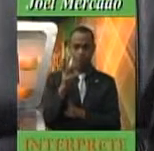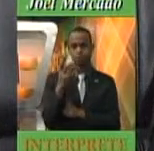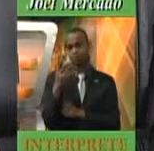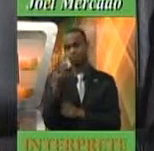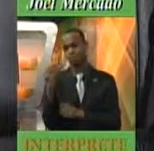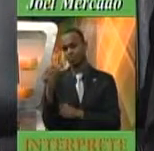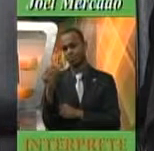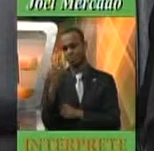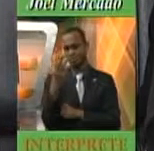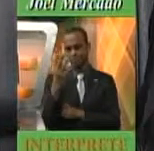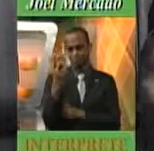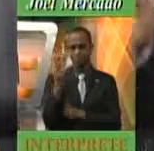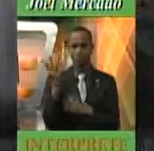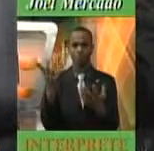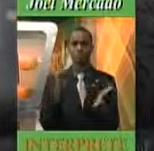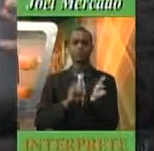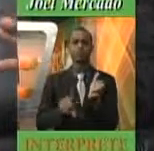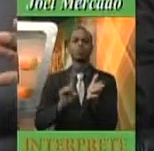encuesta